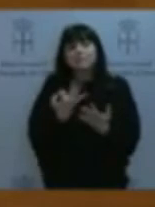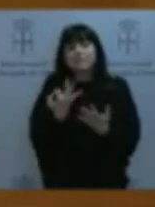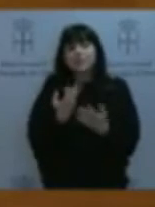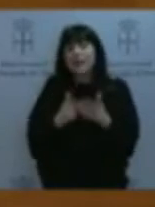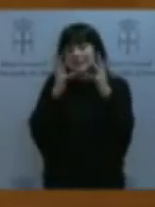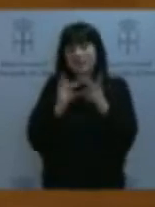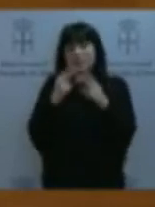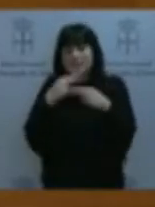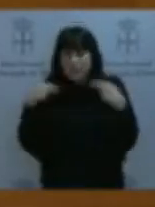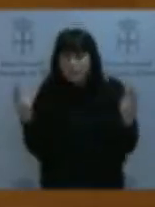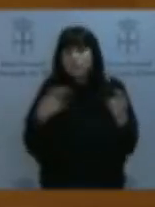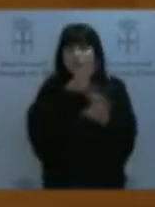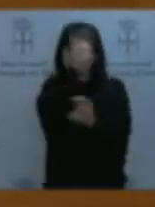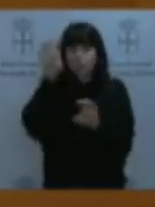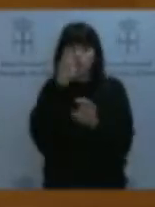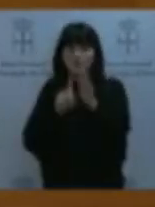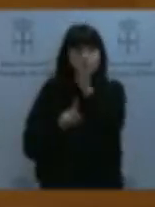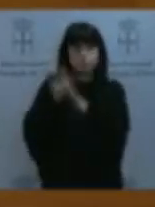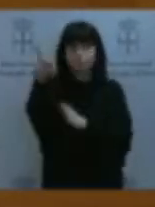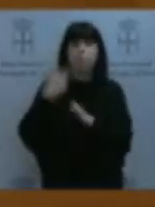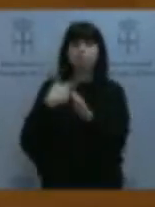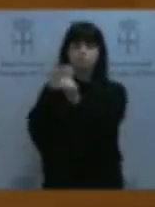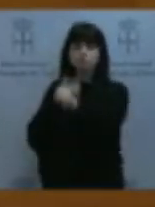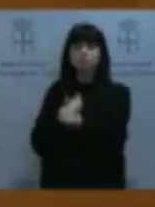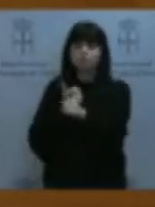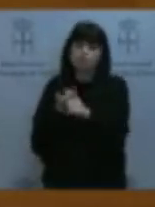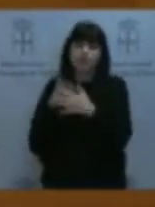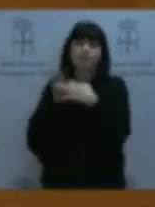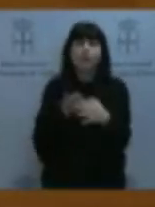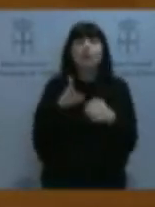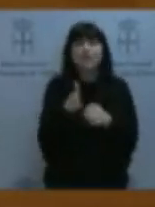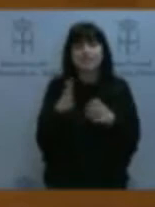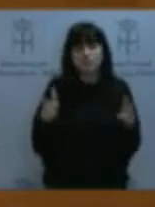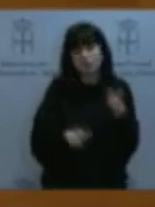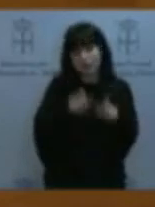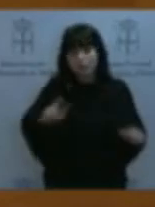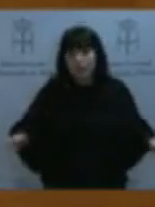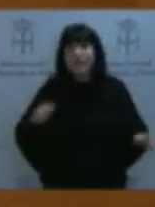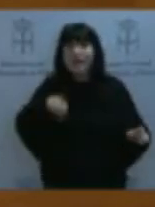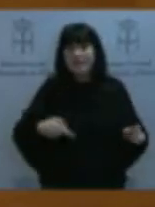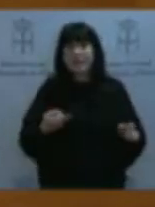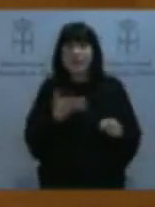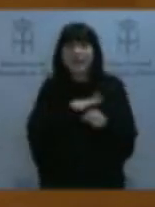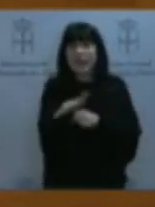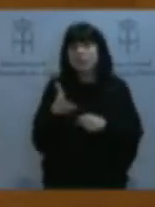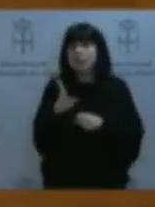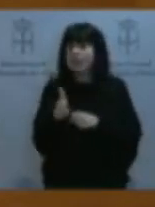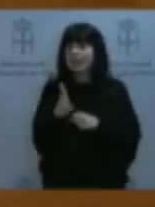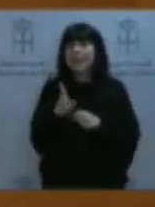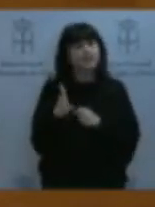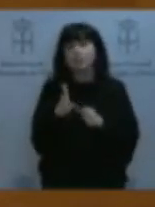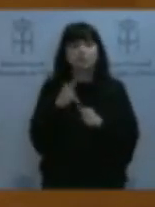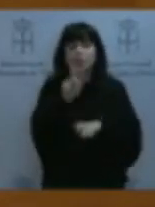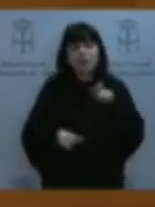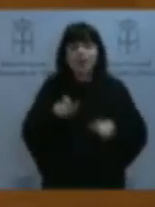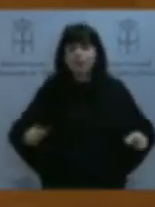en derechos de la ciudadanía. Y en materia de derechos a la ciudadanía, en una sociedad adulta como la asturiana, no se pueden poner